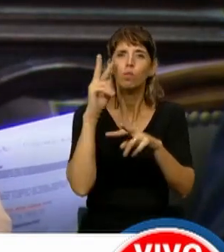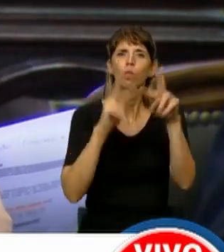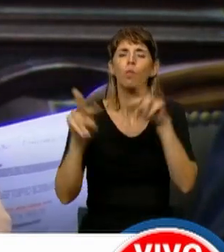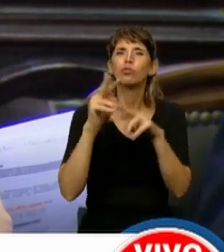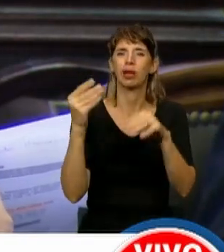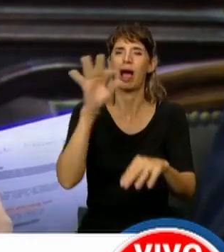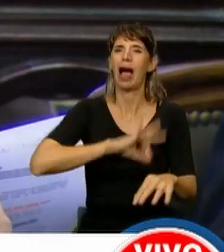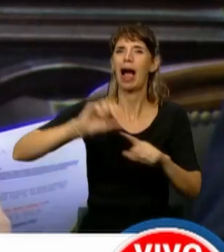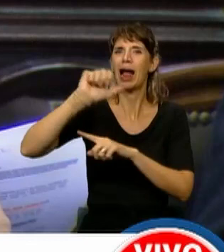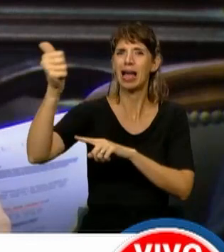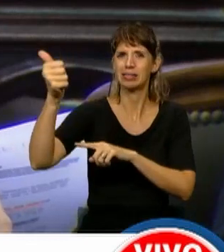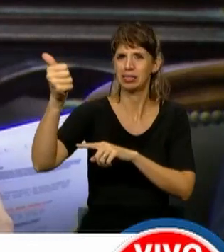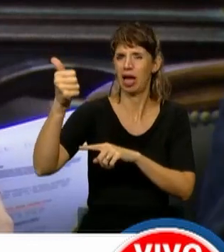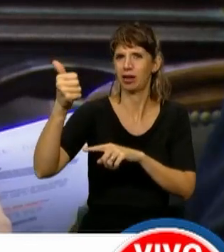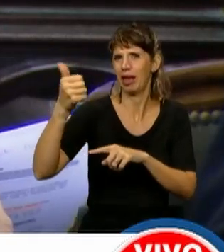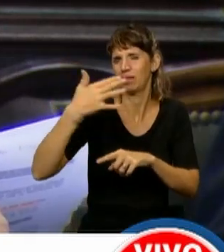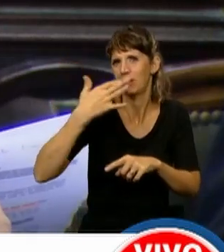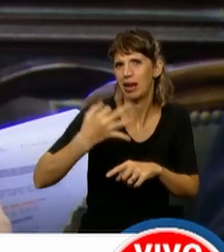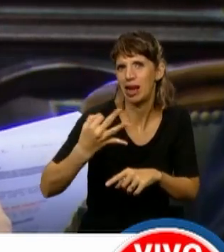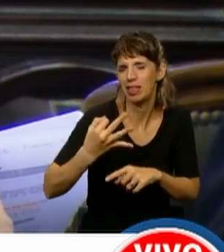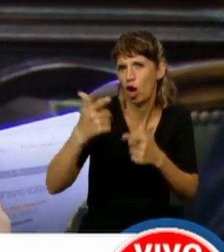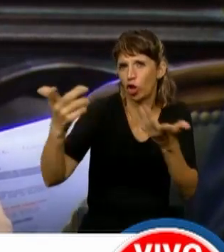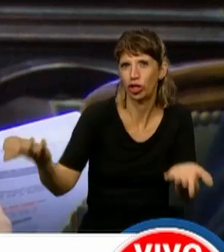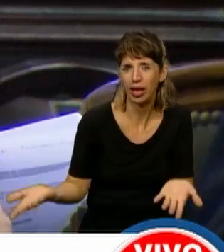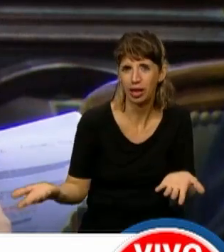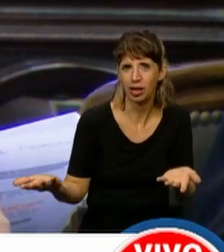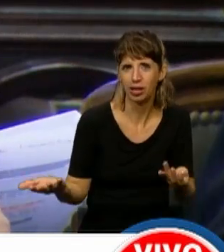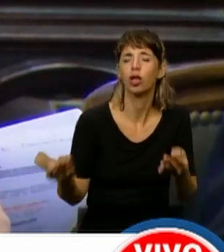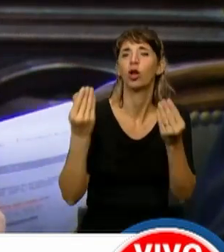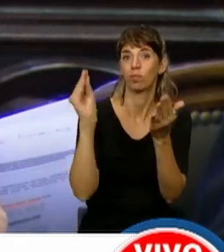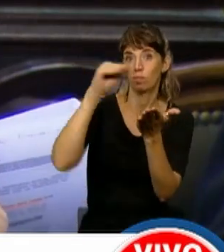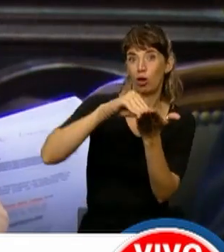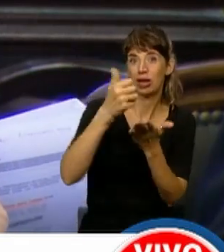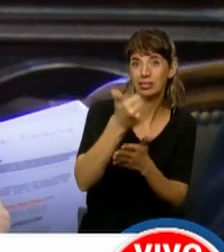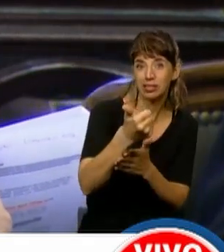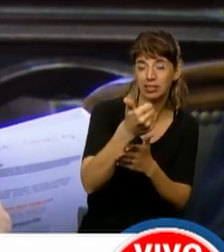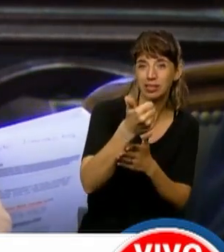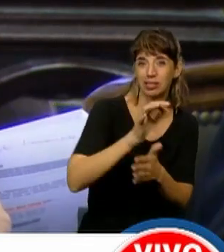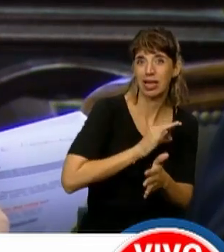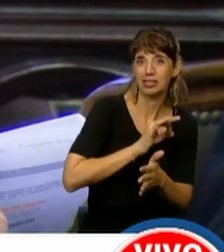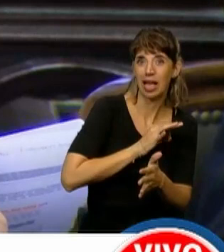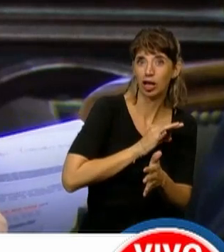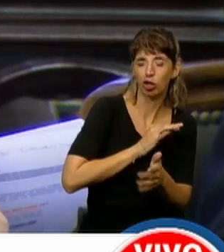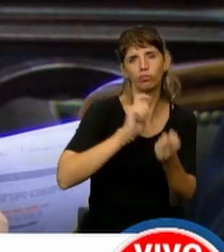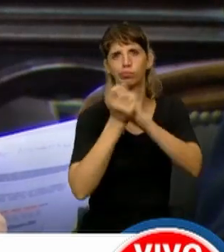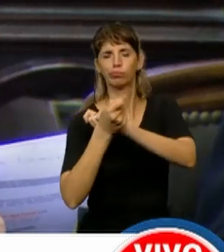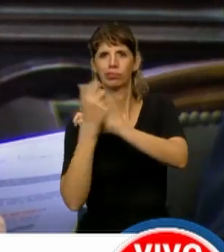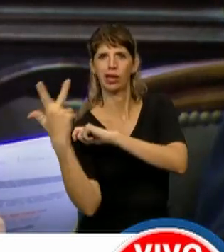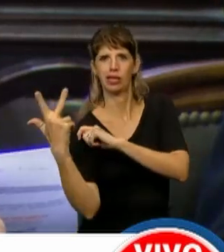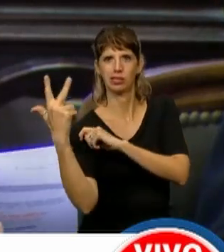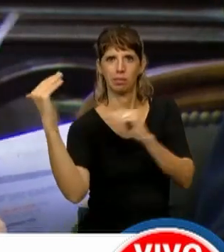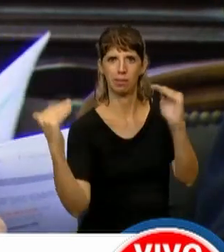porque en definitiva no se realiza. Reducirla en vez de 6, imputarla en 6 años se la reduce a 3.